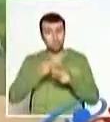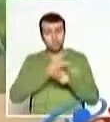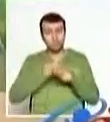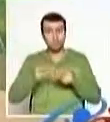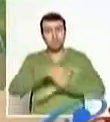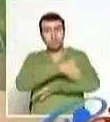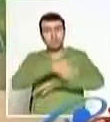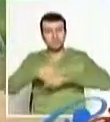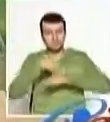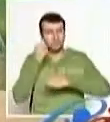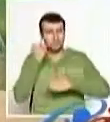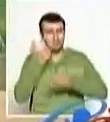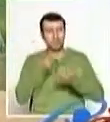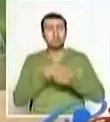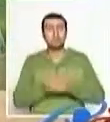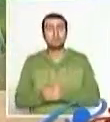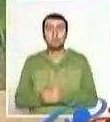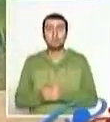Sí, nosotros